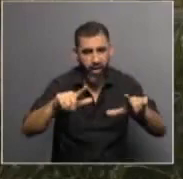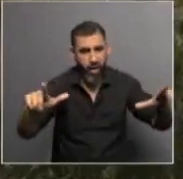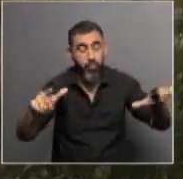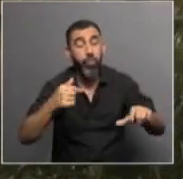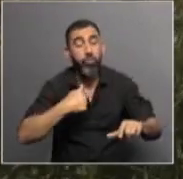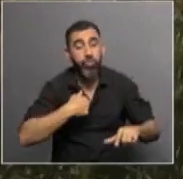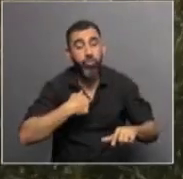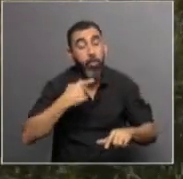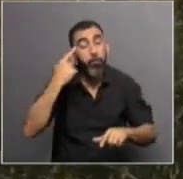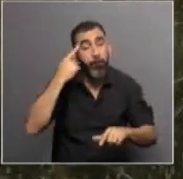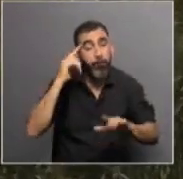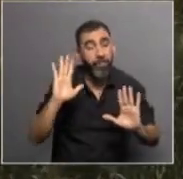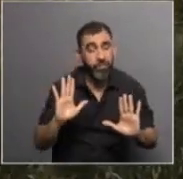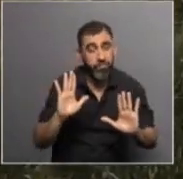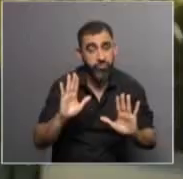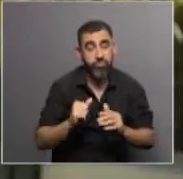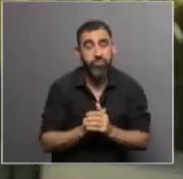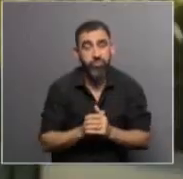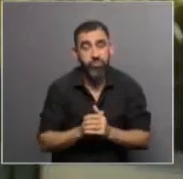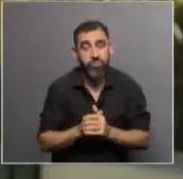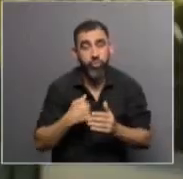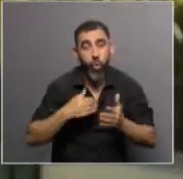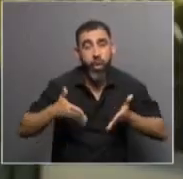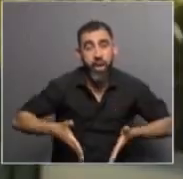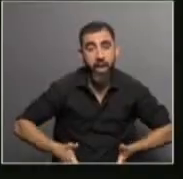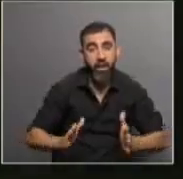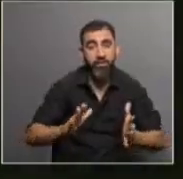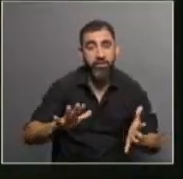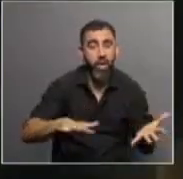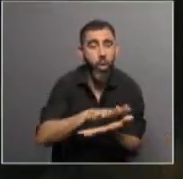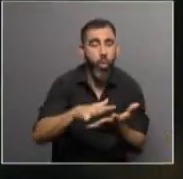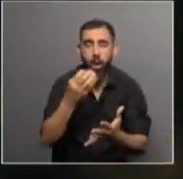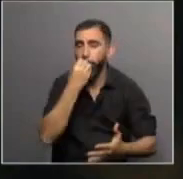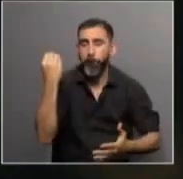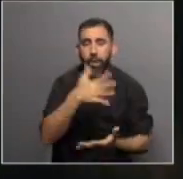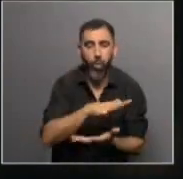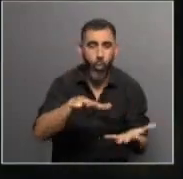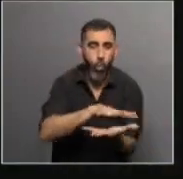llegado a la conclusión de que nací en un lugar ideal.